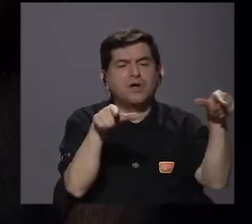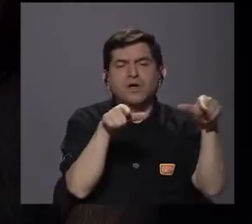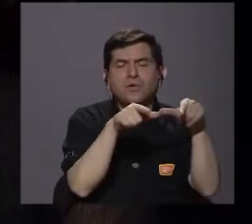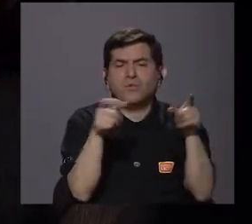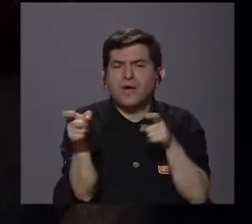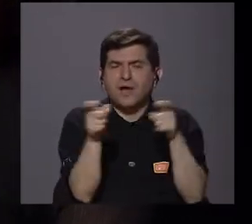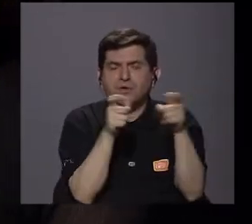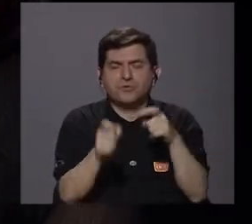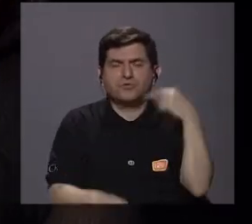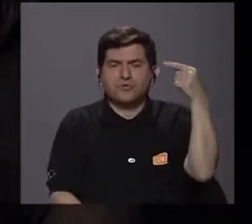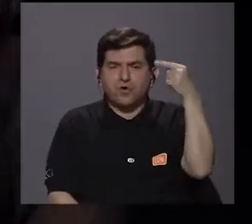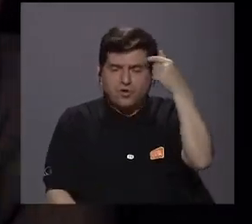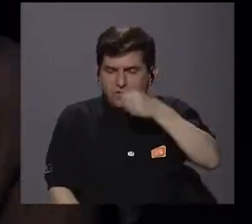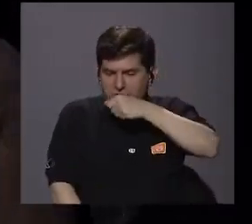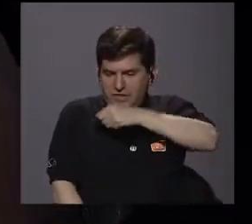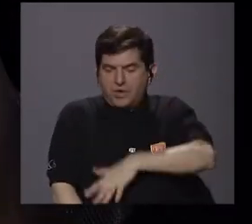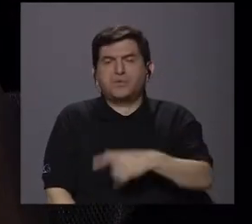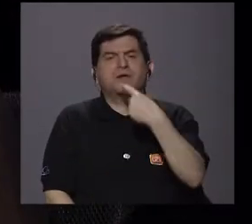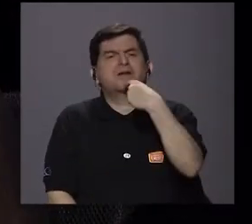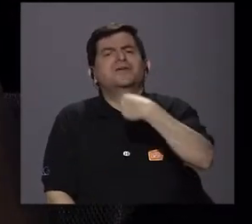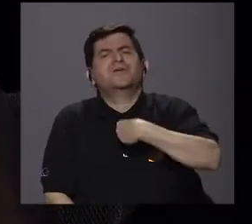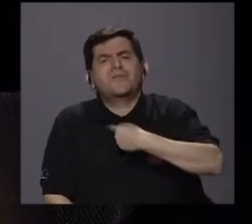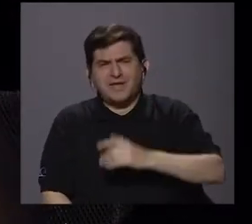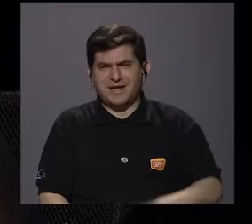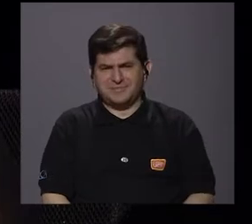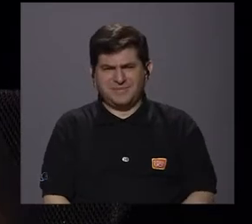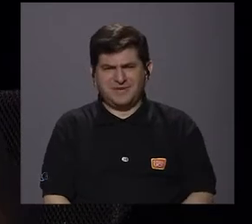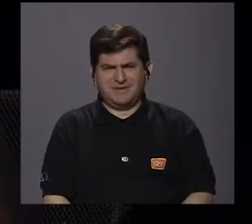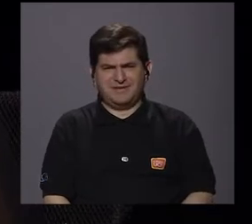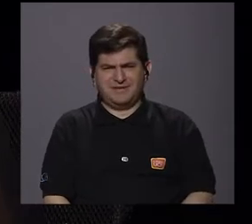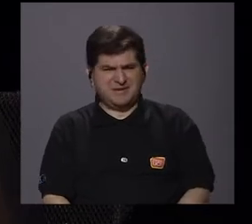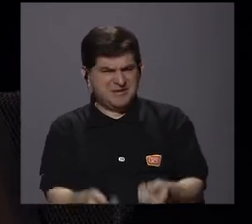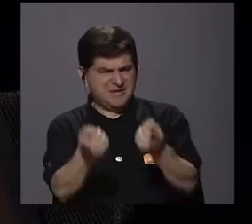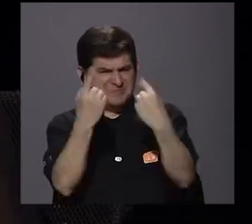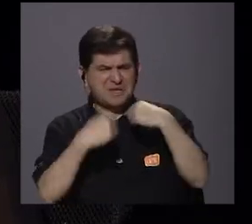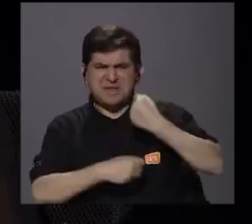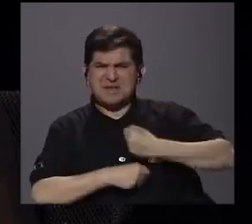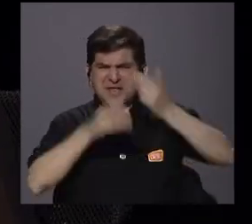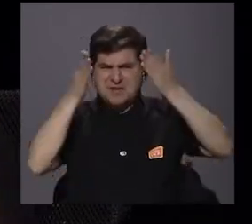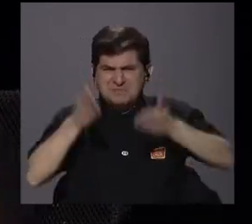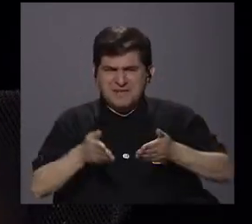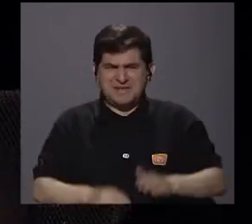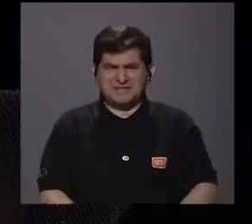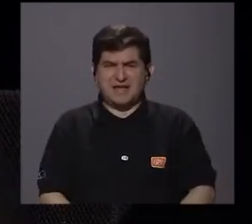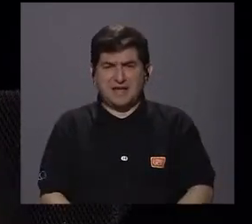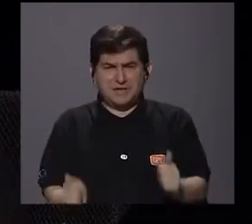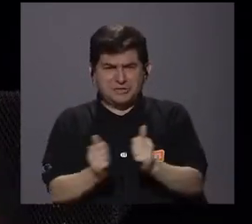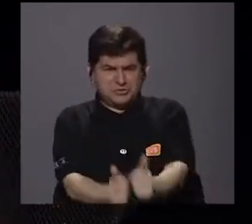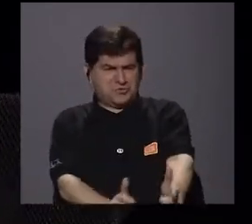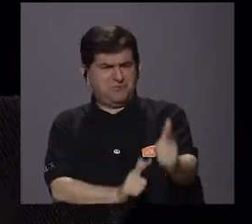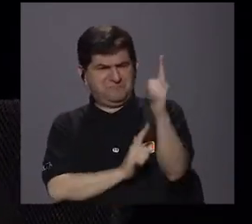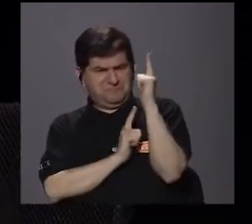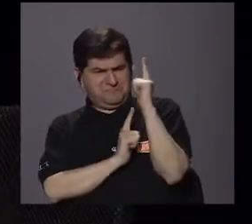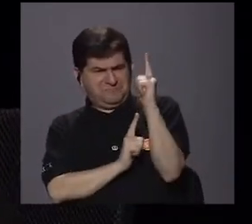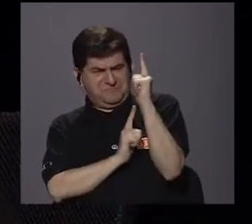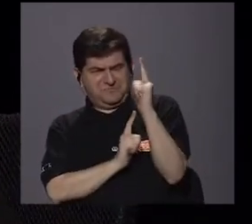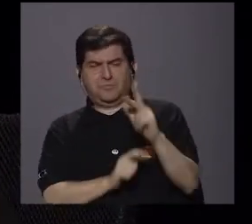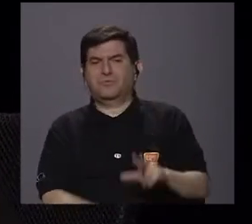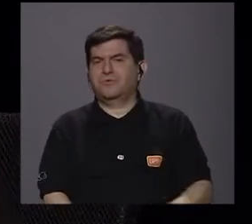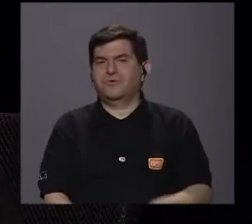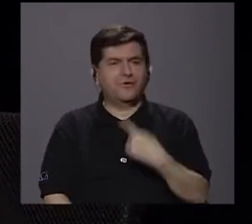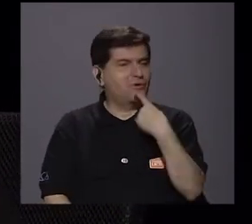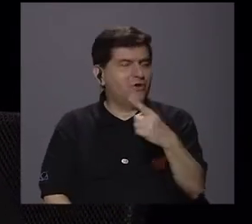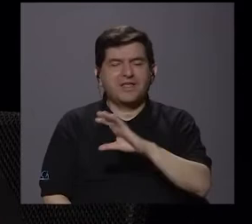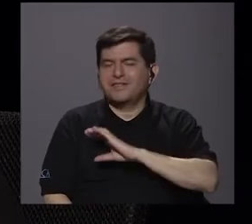bajo el control del gobierno palestino, dígame que tenían que venir militares fuertemente armados. No estamos hablando